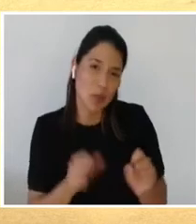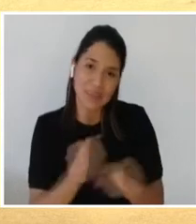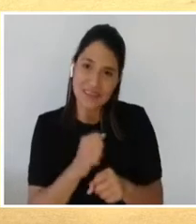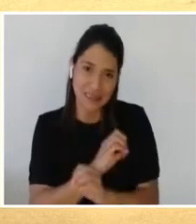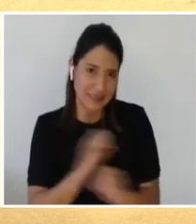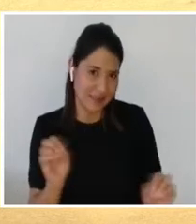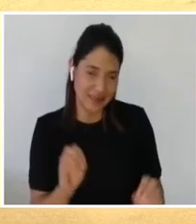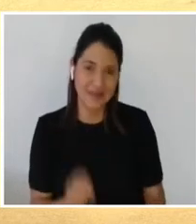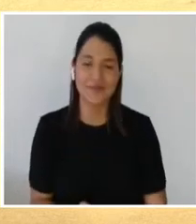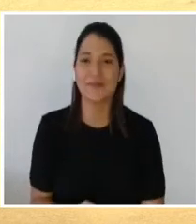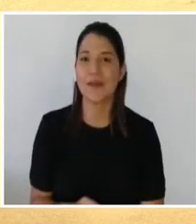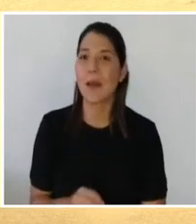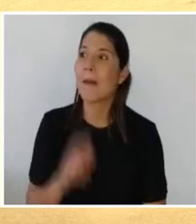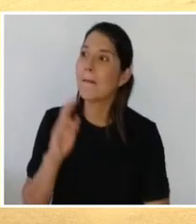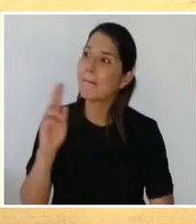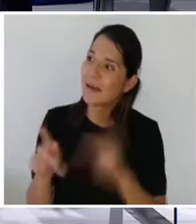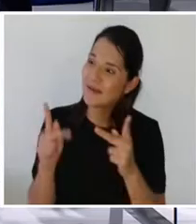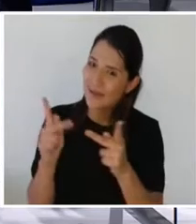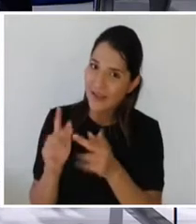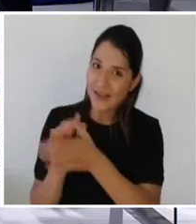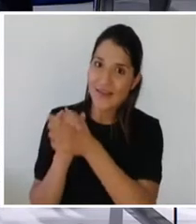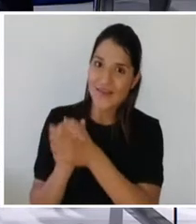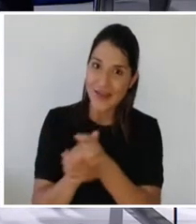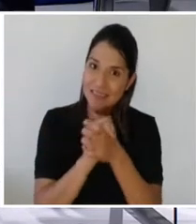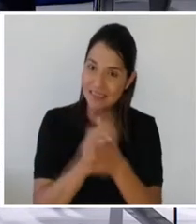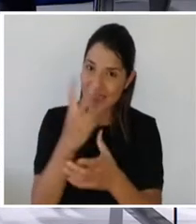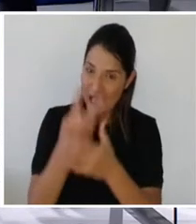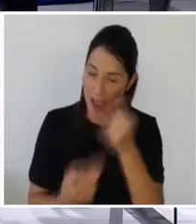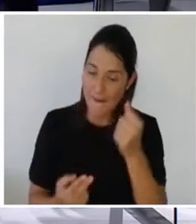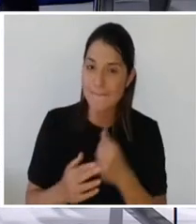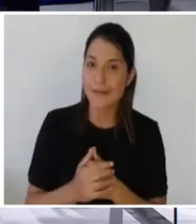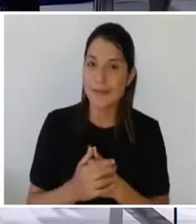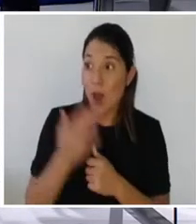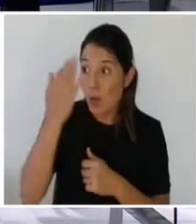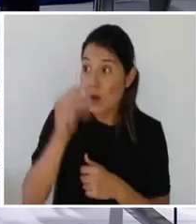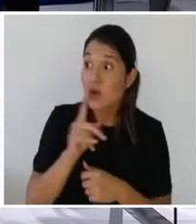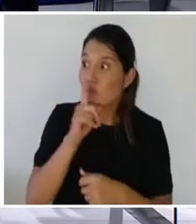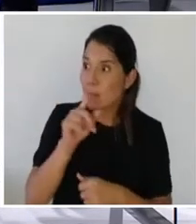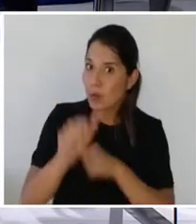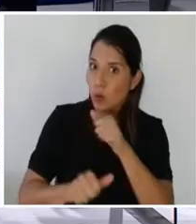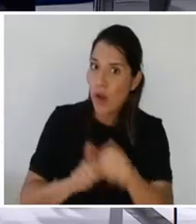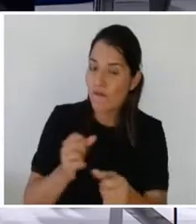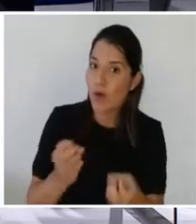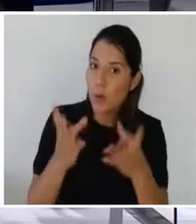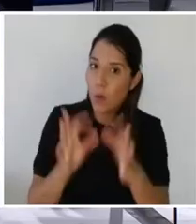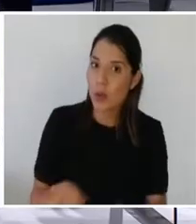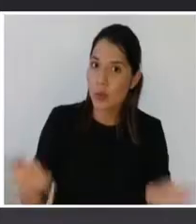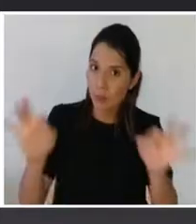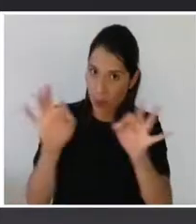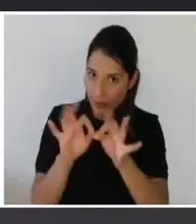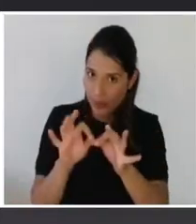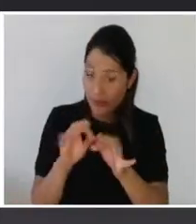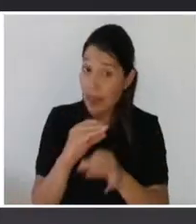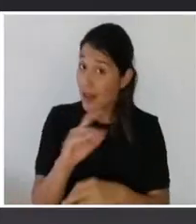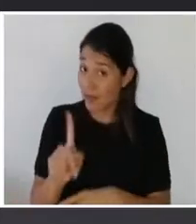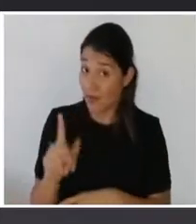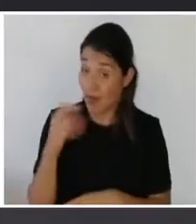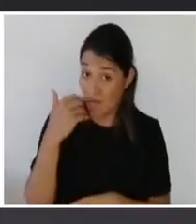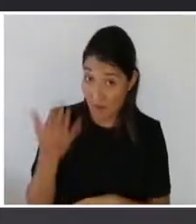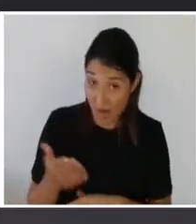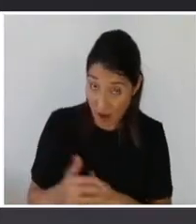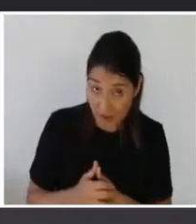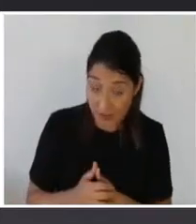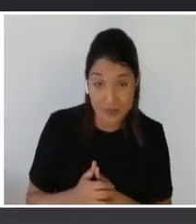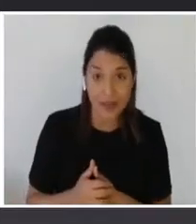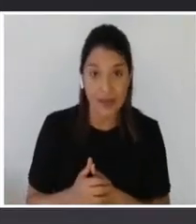Bueno, perfecto, las felicito a las dos de verdad, porque es un esfuerzo muy importante el que hay que hacer, y no es fácil mezclar una vida,